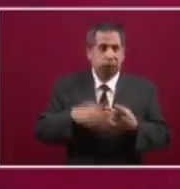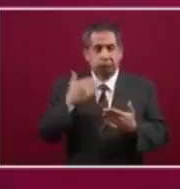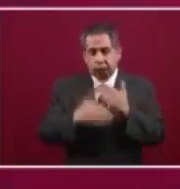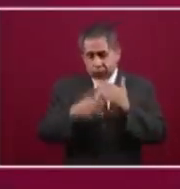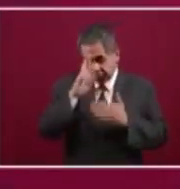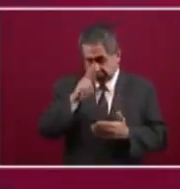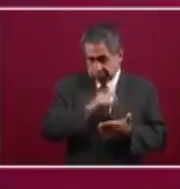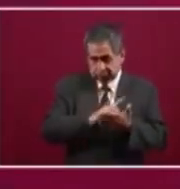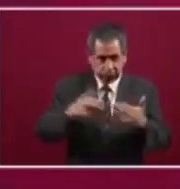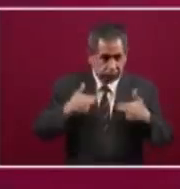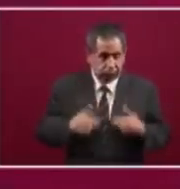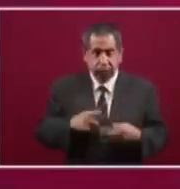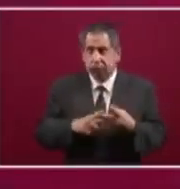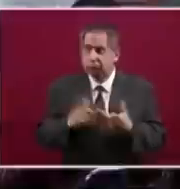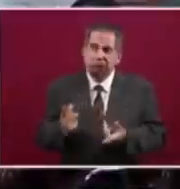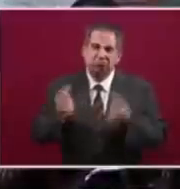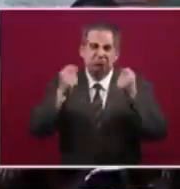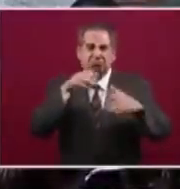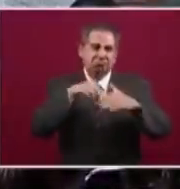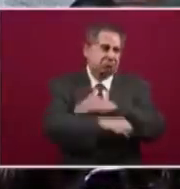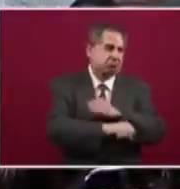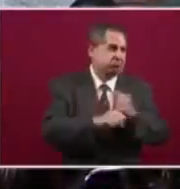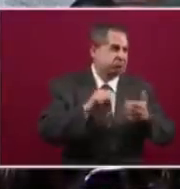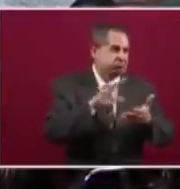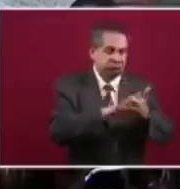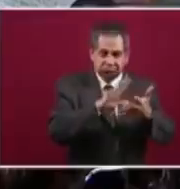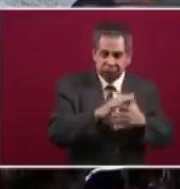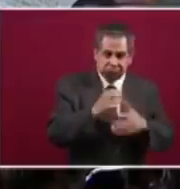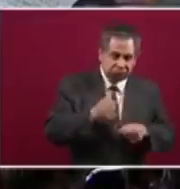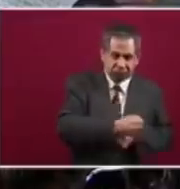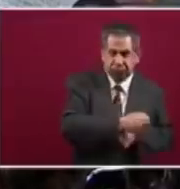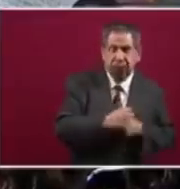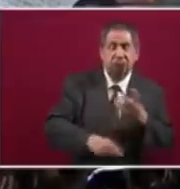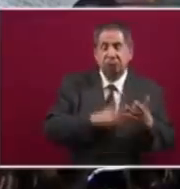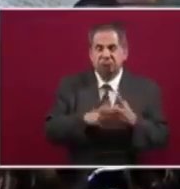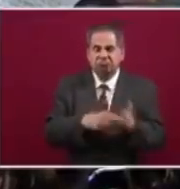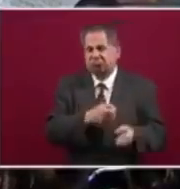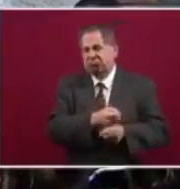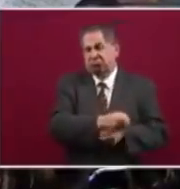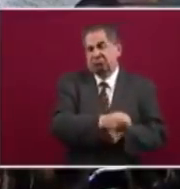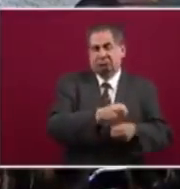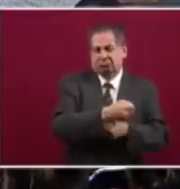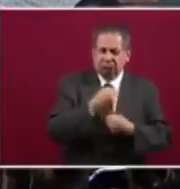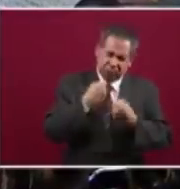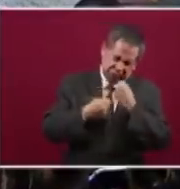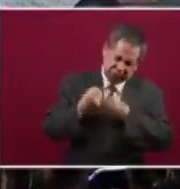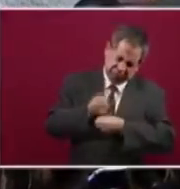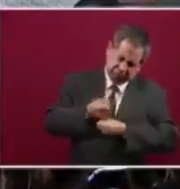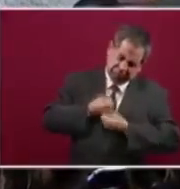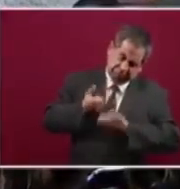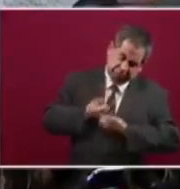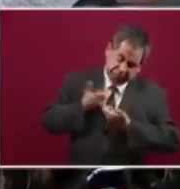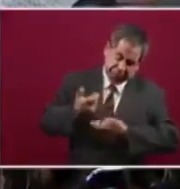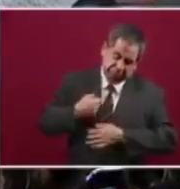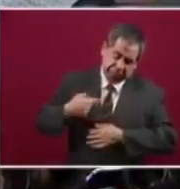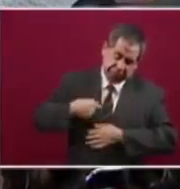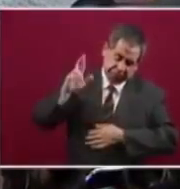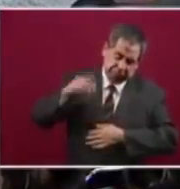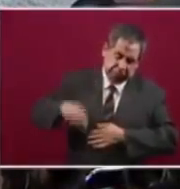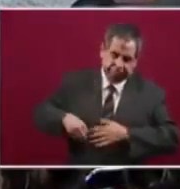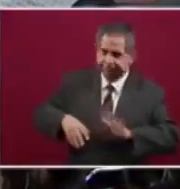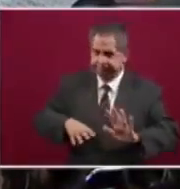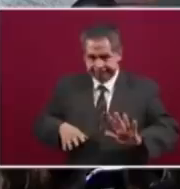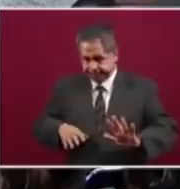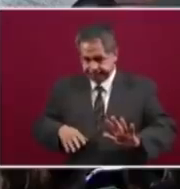proceso de detenciones indebidas de declaraciones obtenidas incluso bajo tortura y por supuesto vamos a seguir en cada